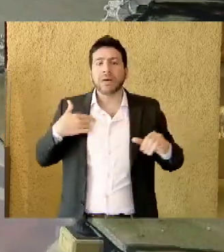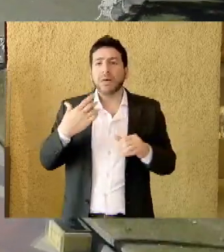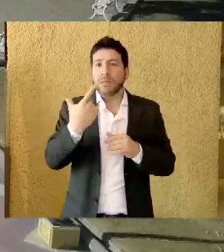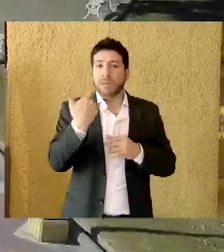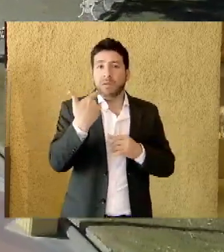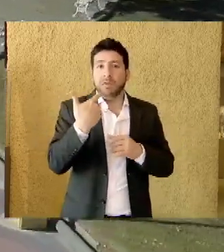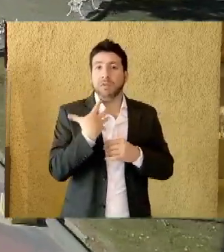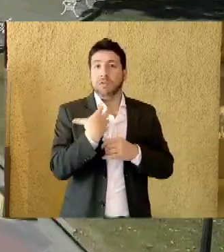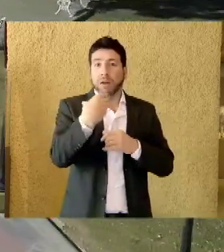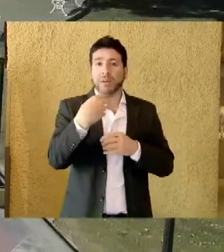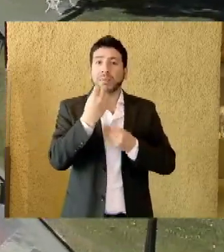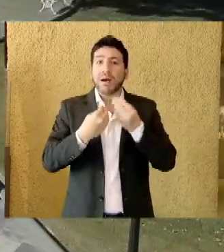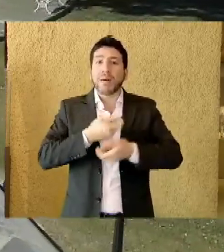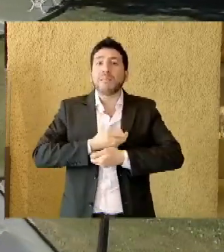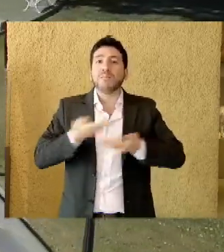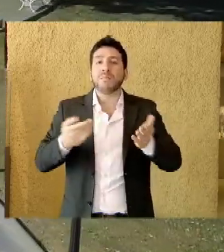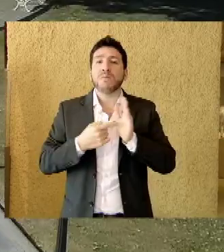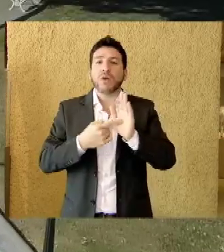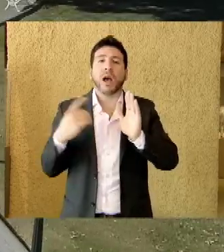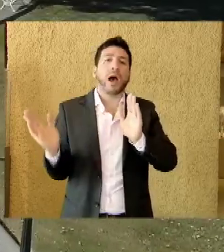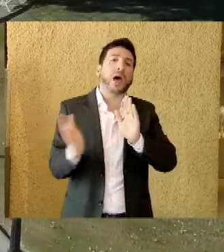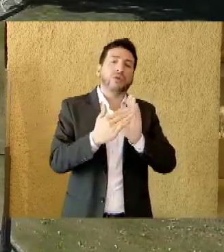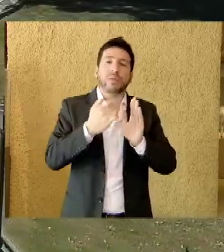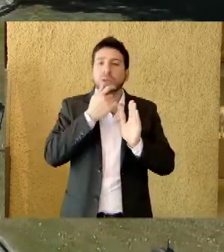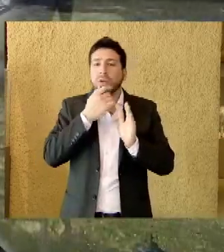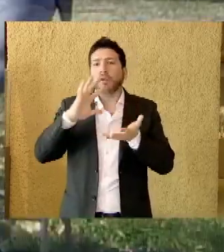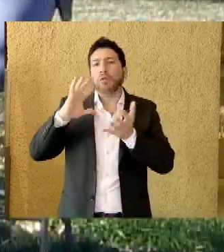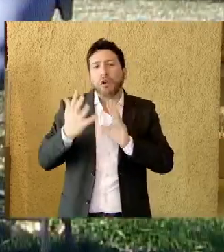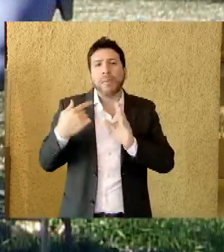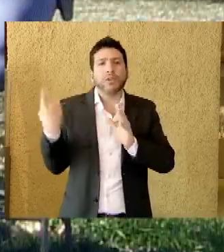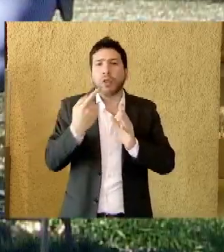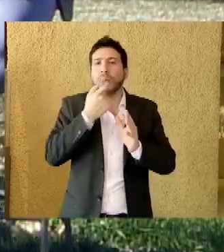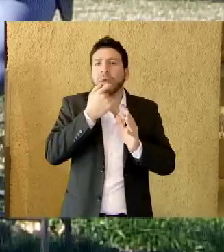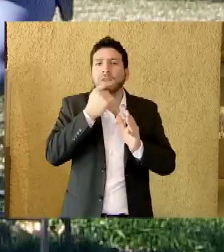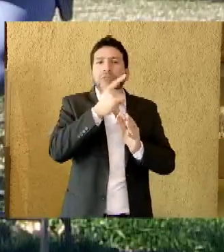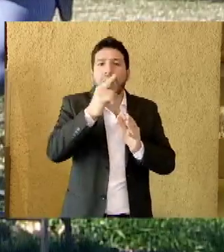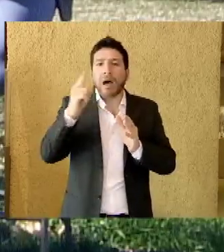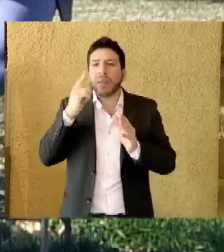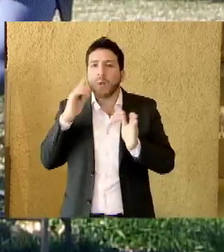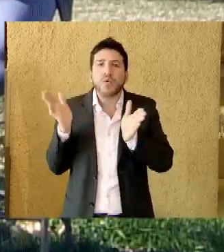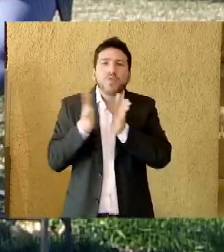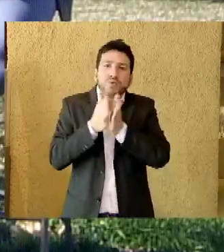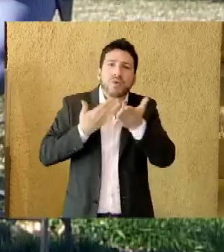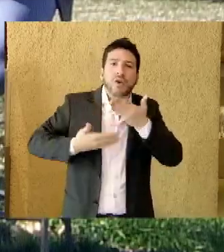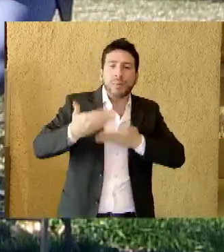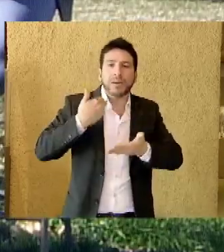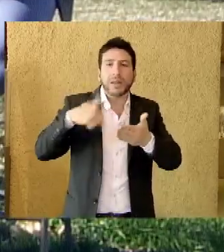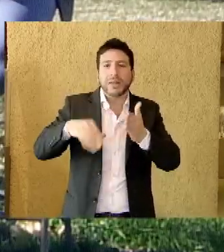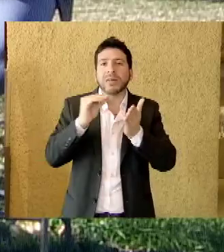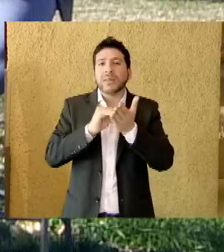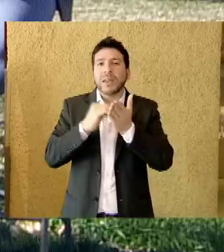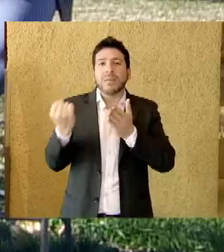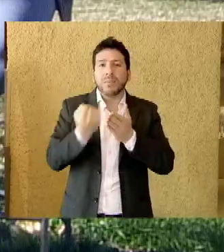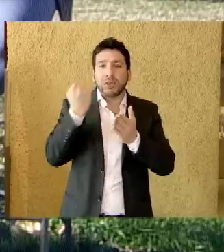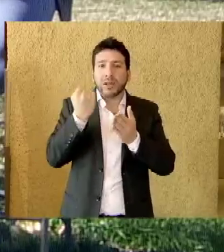esta transmisión, porque en definitiva es la manera que tenemos de celebrar este 25 de mayo. Obviamente que habitualmente en esta fecha ocurría